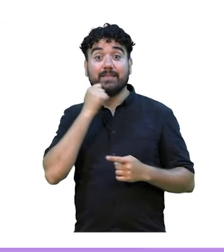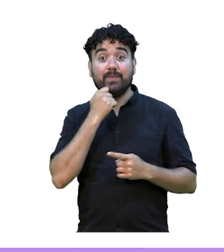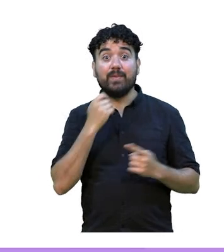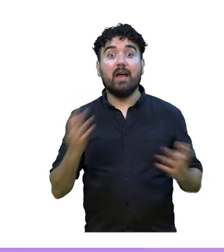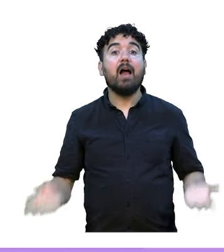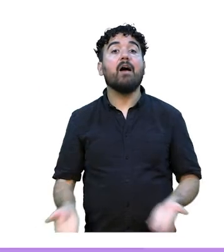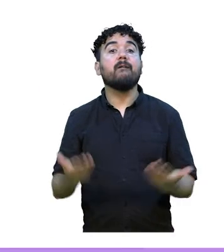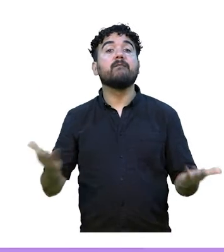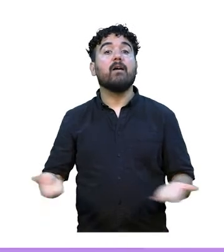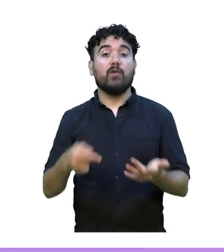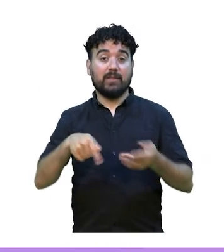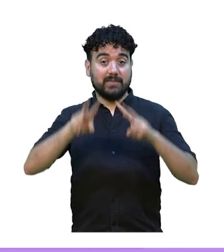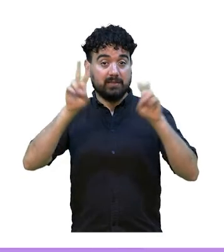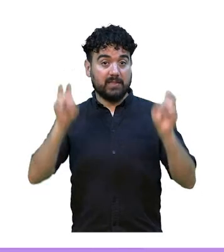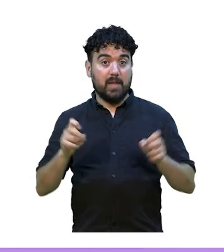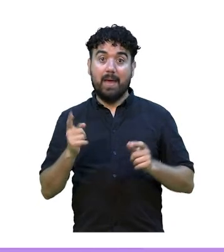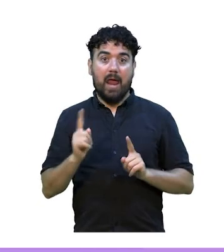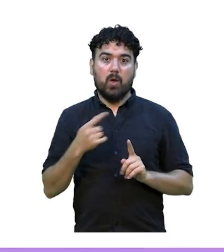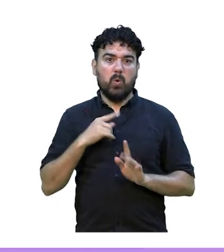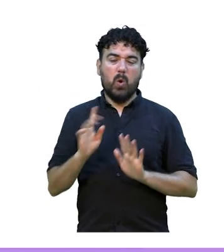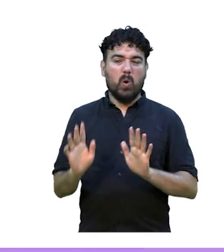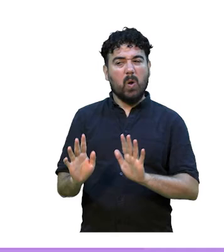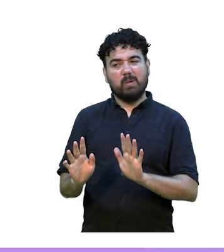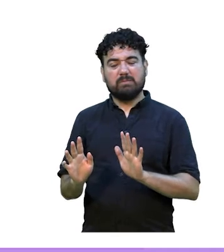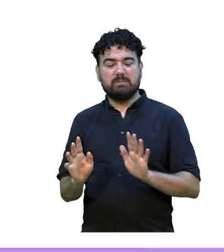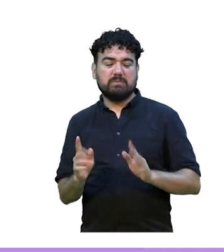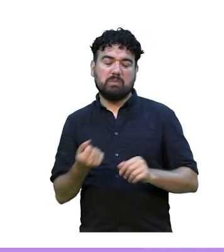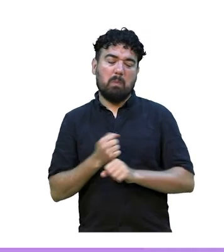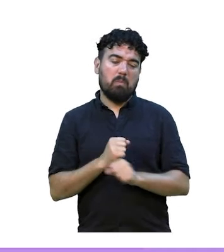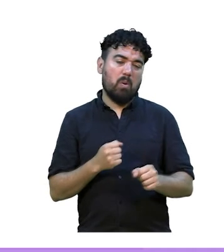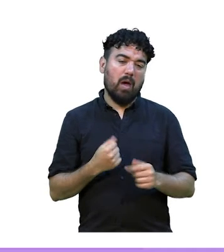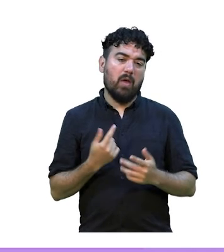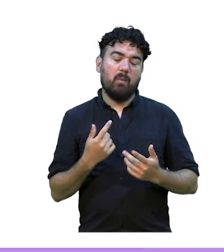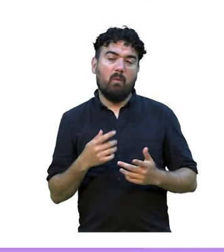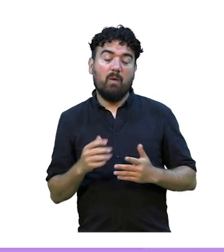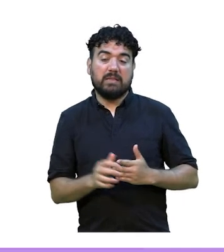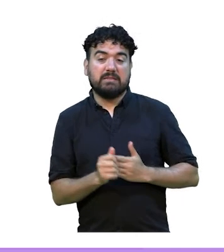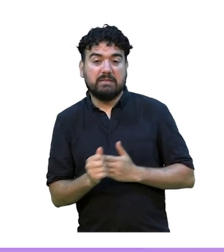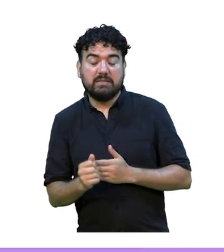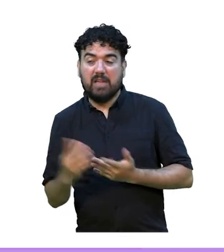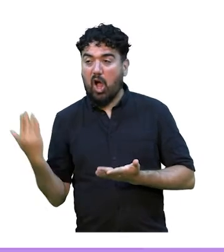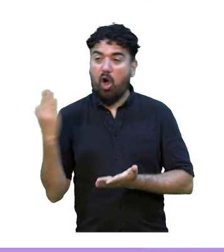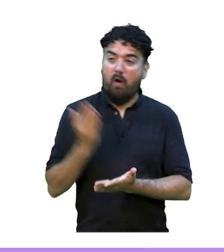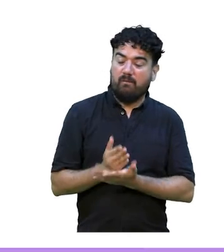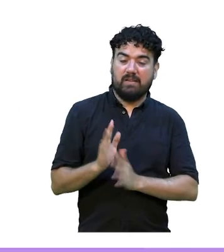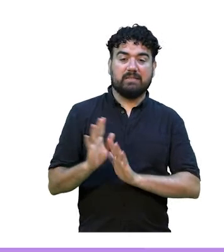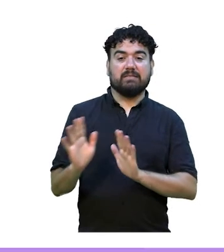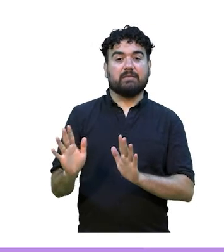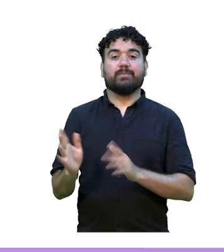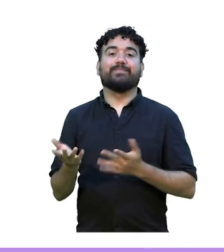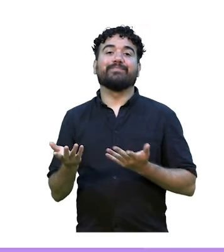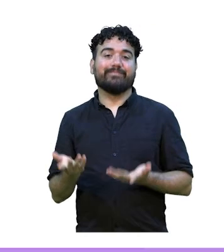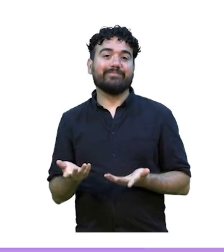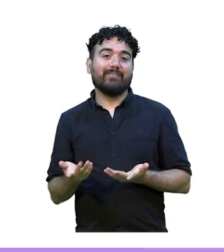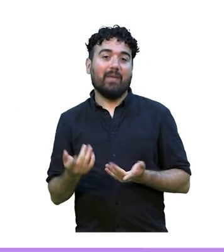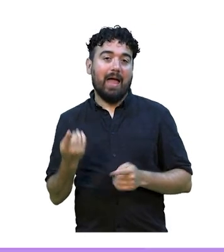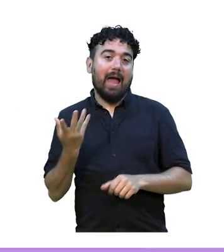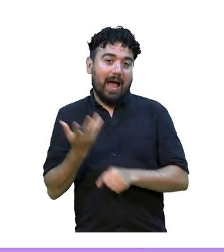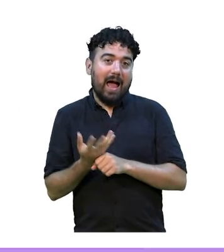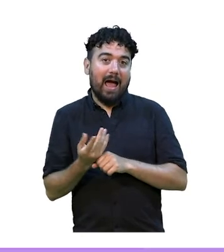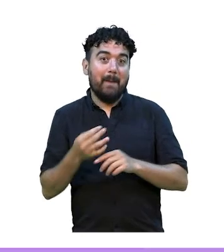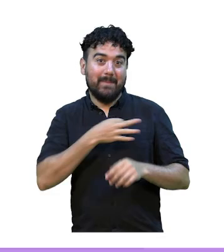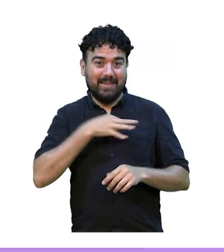de semana eran quienes favorecían esto, pero los que no lo favorecían tanto y se veían forzados, entre comillas, a